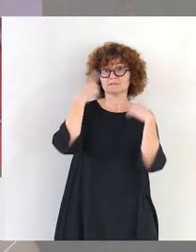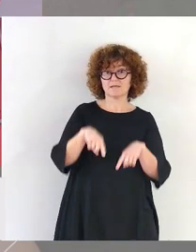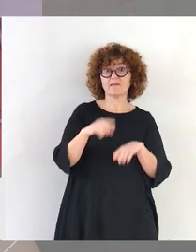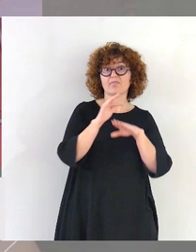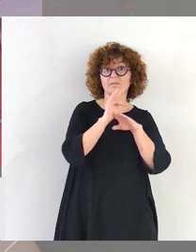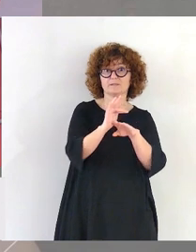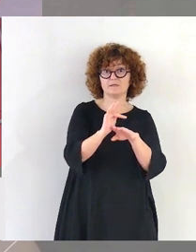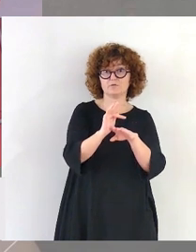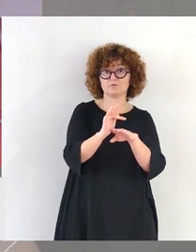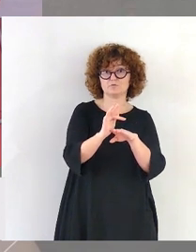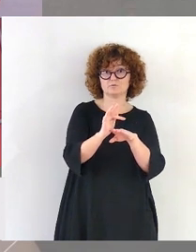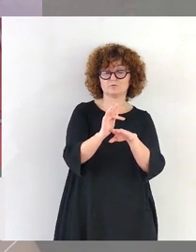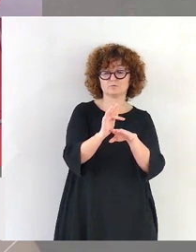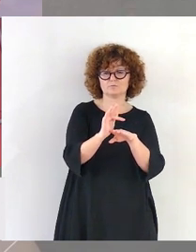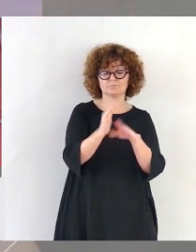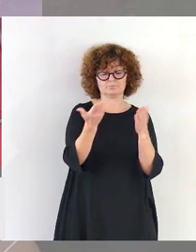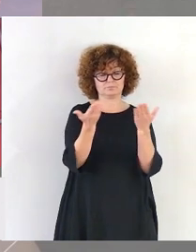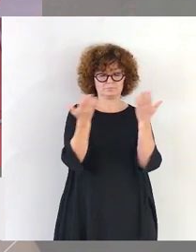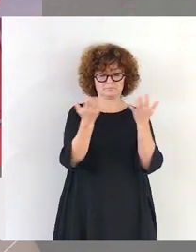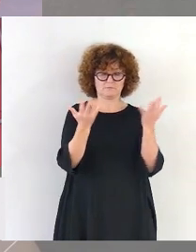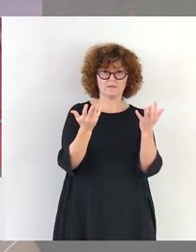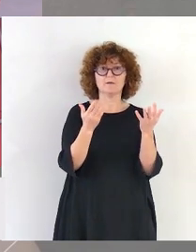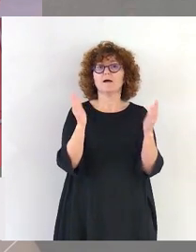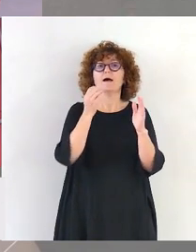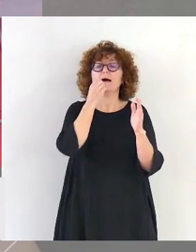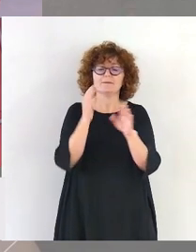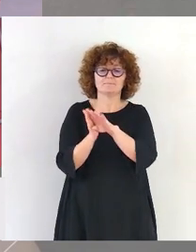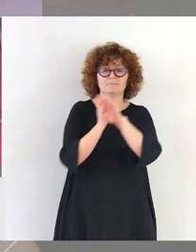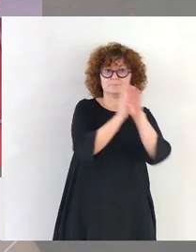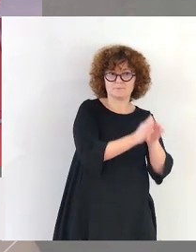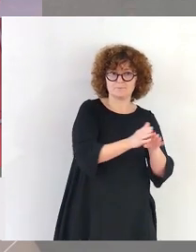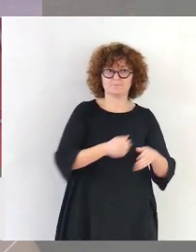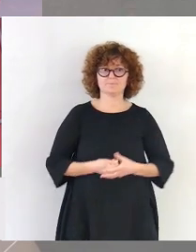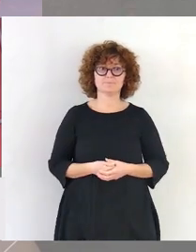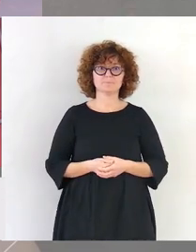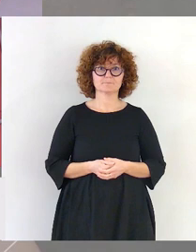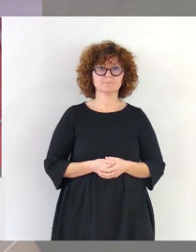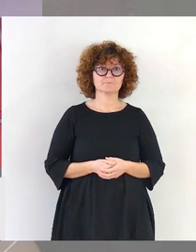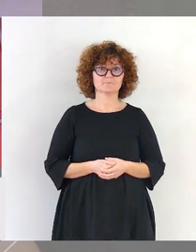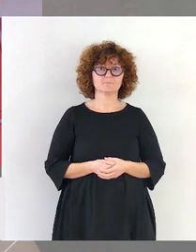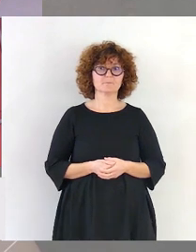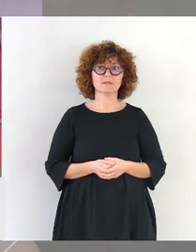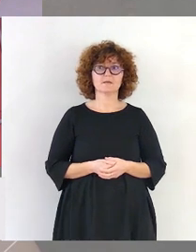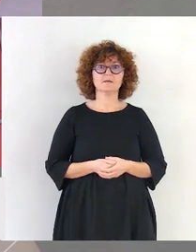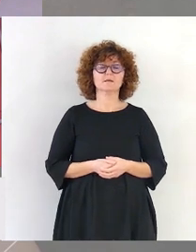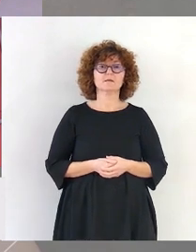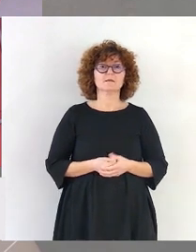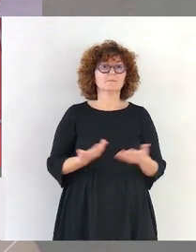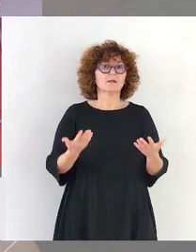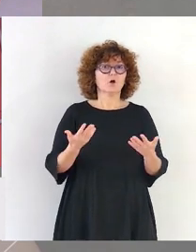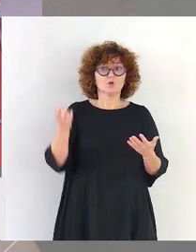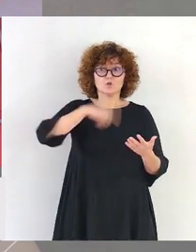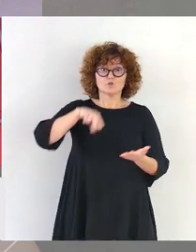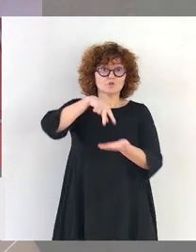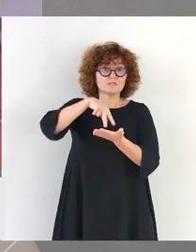na crecen las malvas Pero bueno dicho sea de paso estaríamos allí y